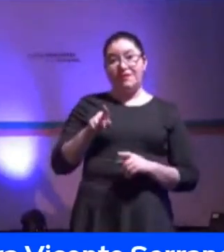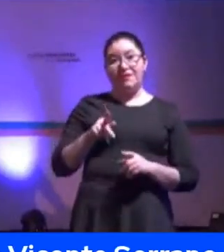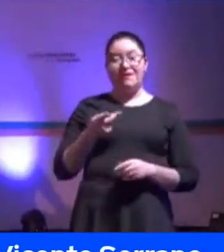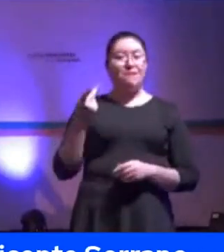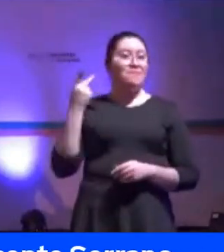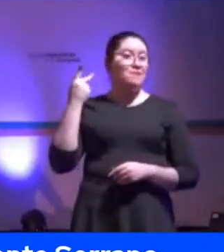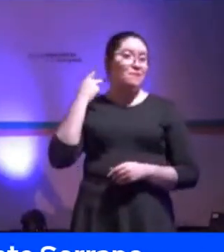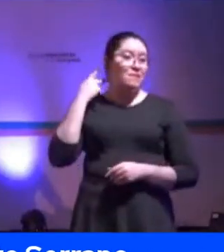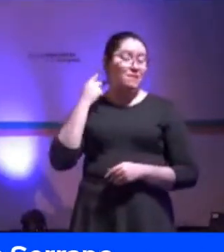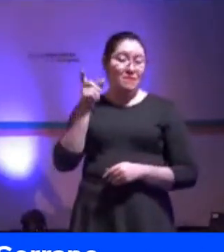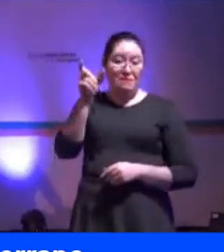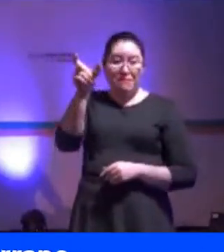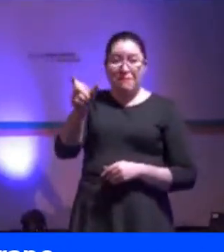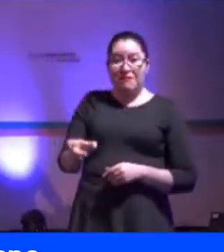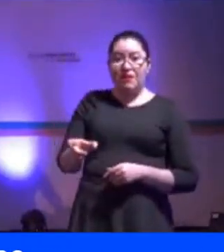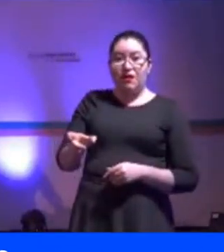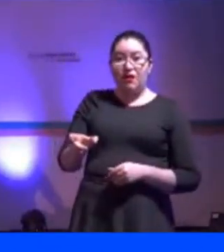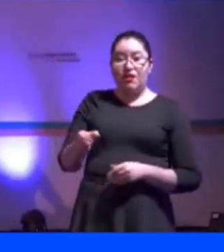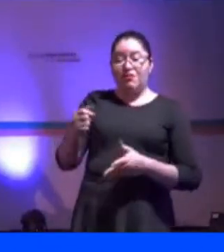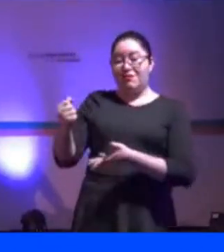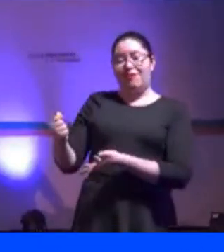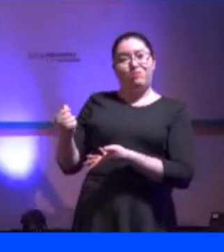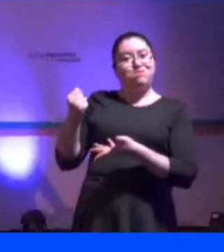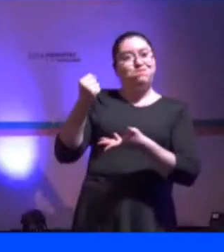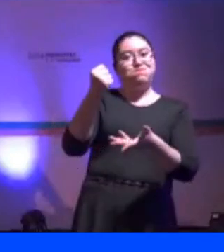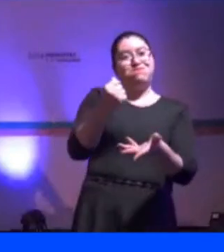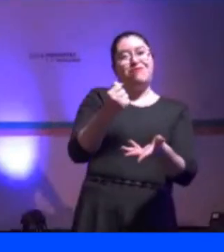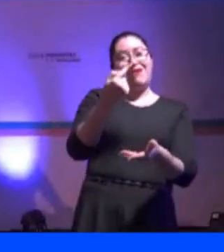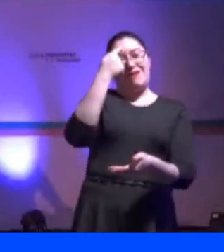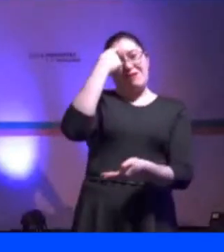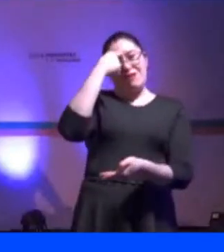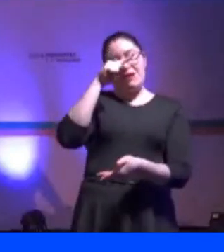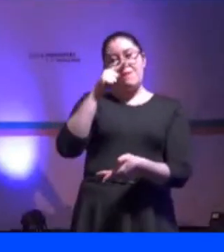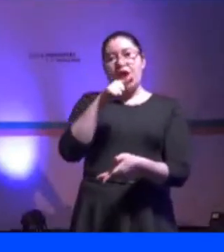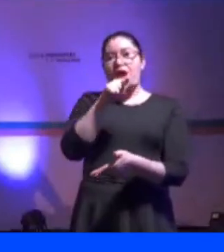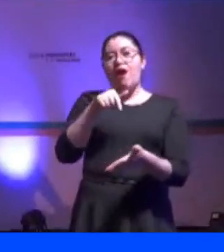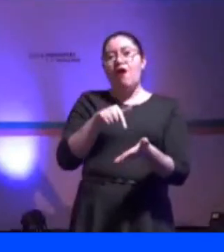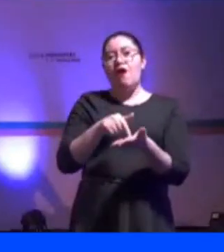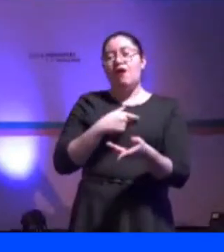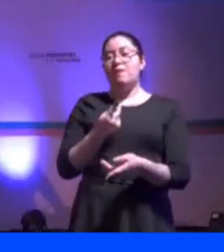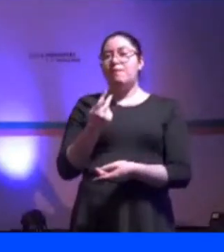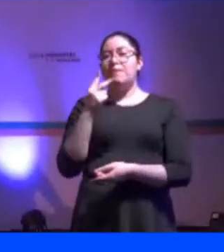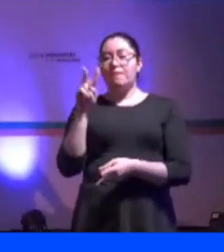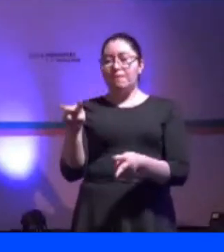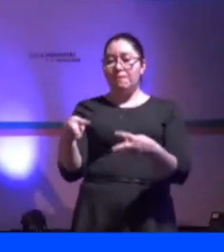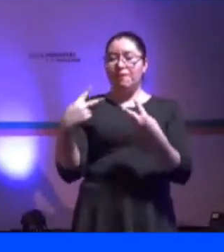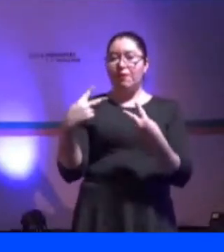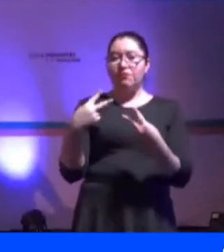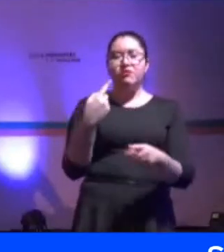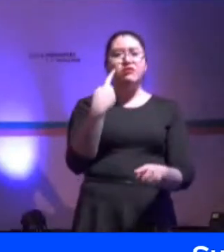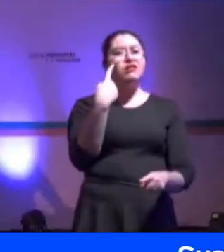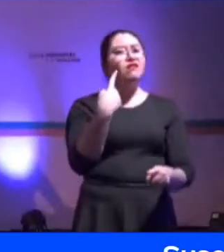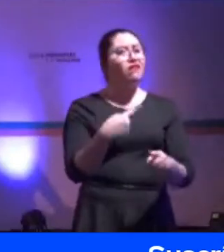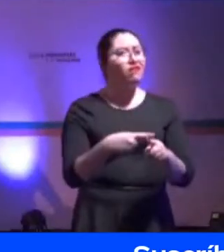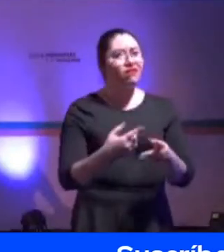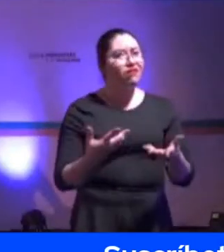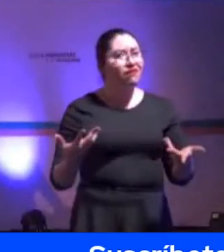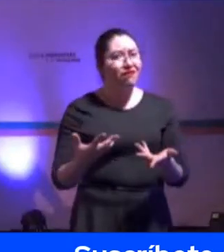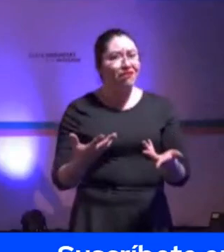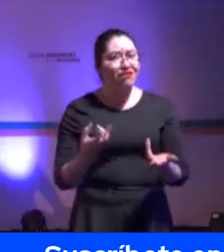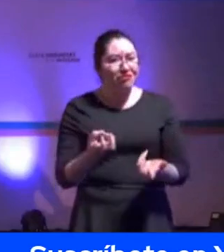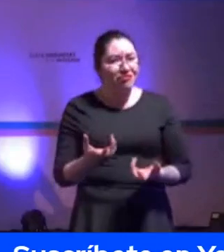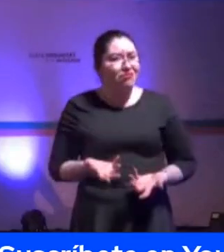políticos son los que están financiando esos espacios. Y entonces, ¿quiénes son los paleros? Disculpen